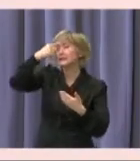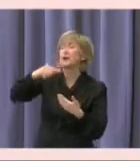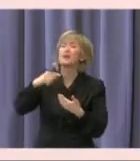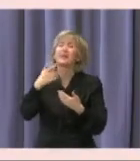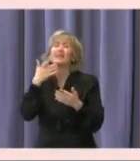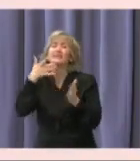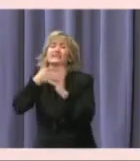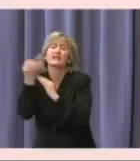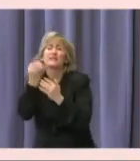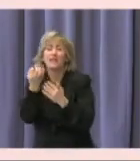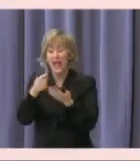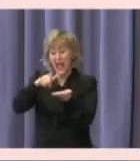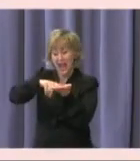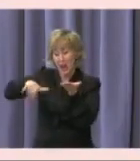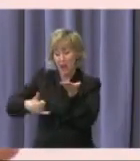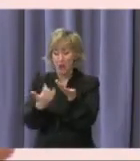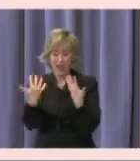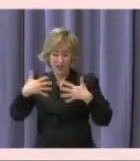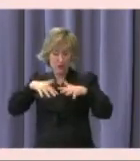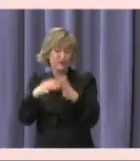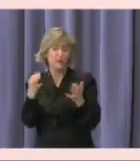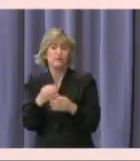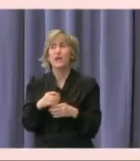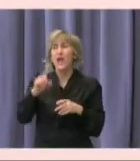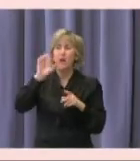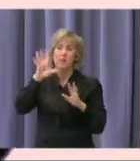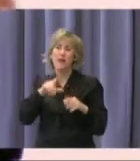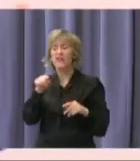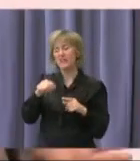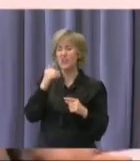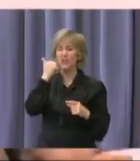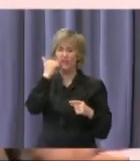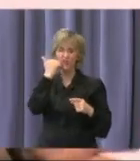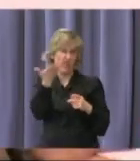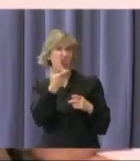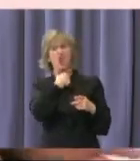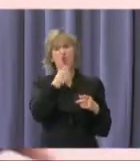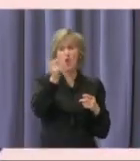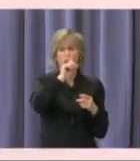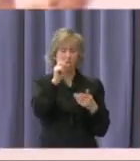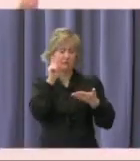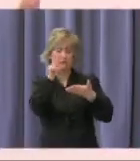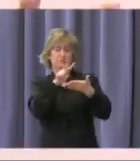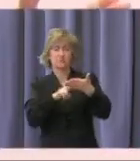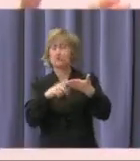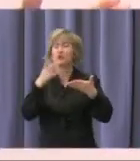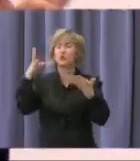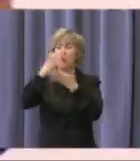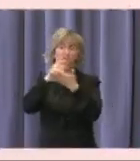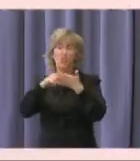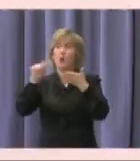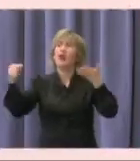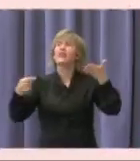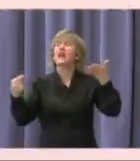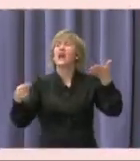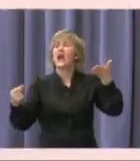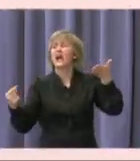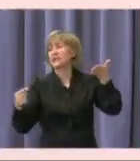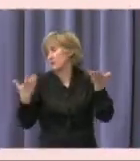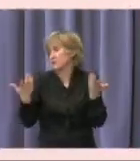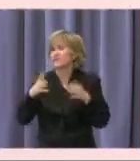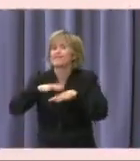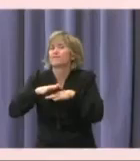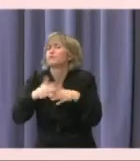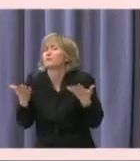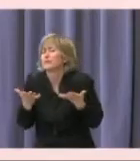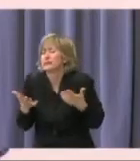Porque no es por nada, pero es como el patito feo de todo el tema del género. Tiene una prensa malísima. ¿Por qué? Primero, porque